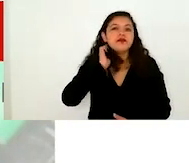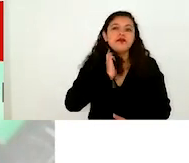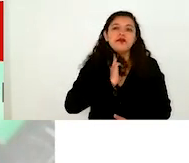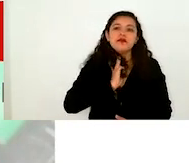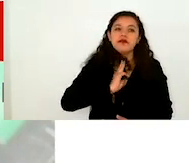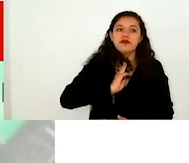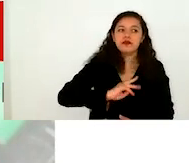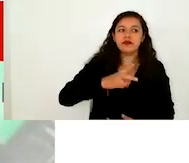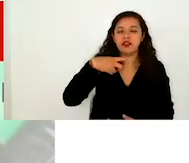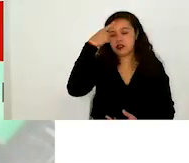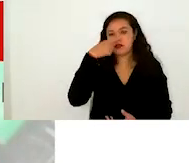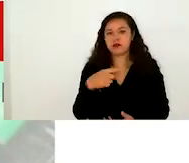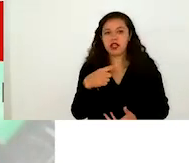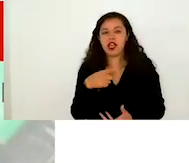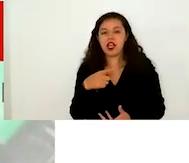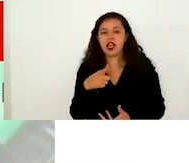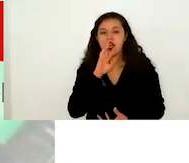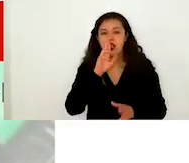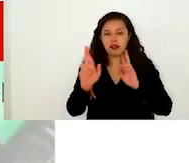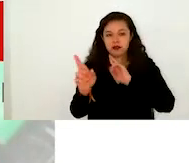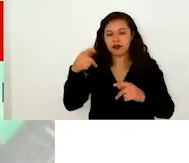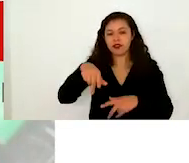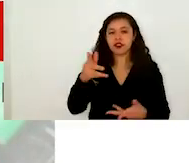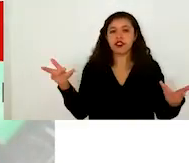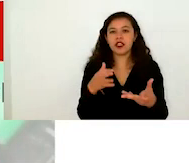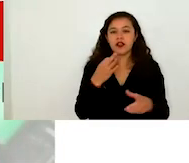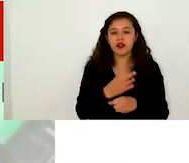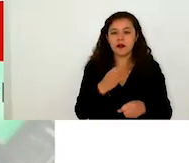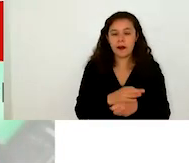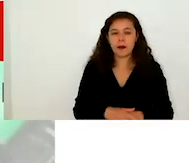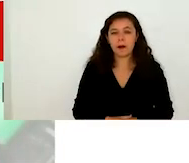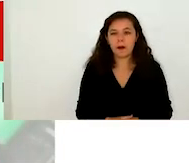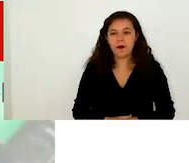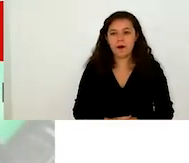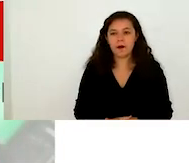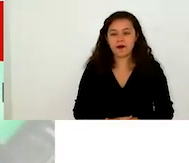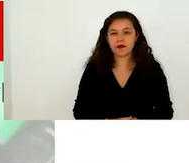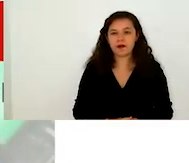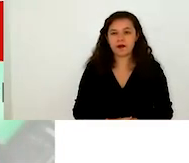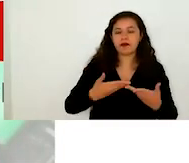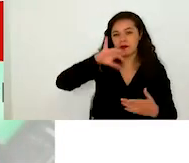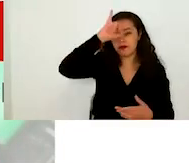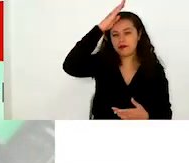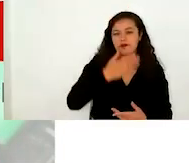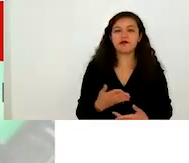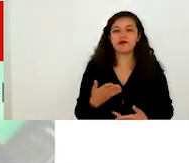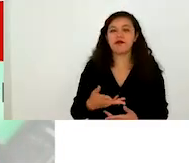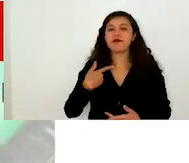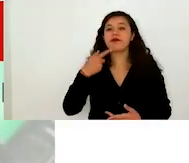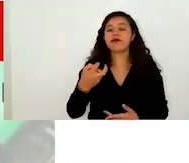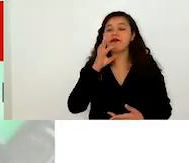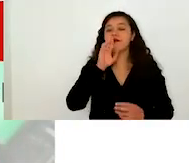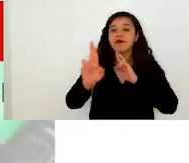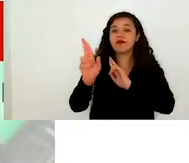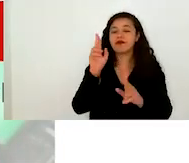es parte de la retroalimentación lo que ustedes hicieron y está también en la en esta imagen retroalimentaron lo que estaban diciendo